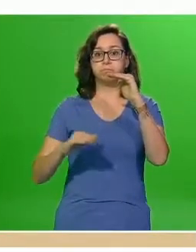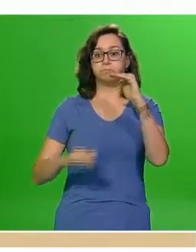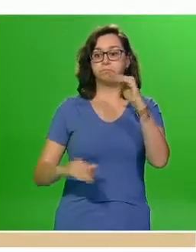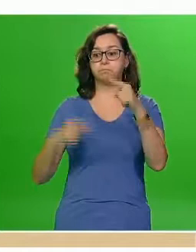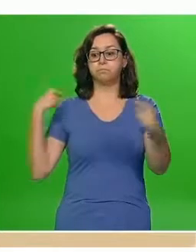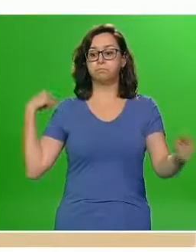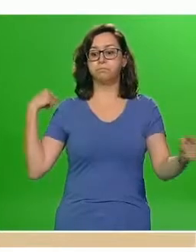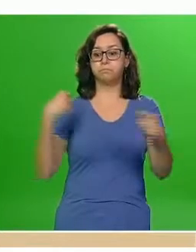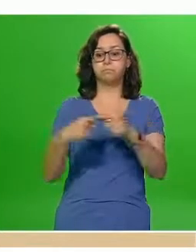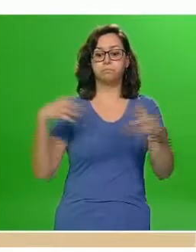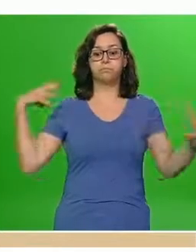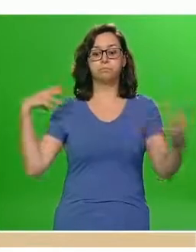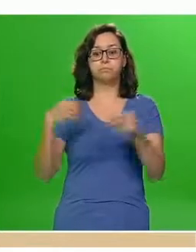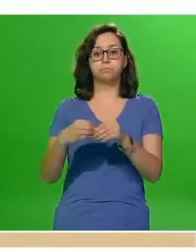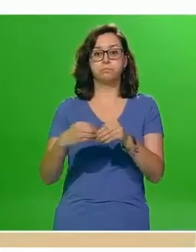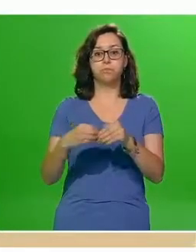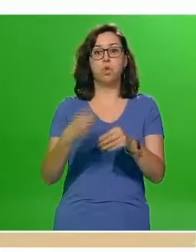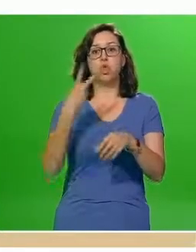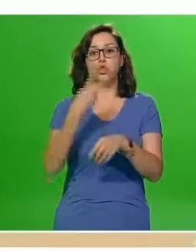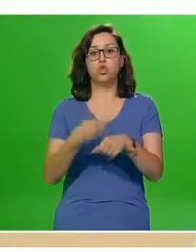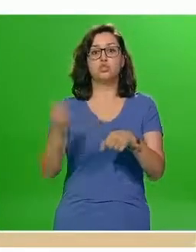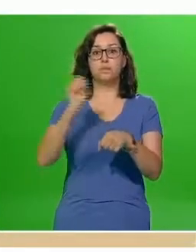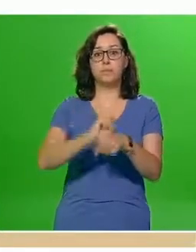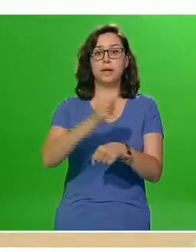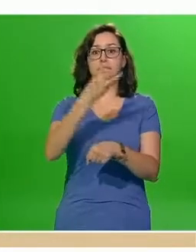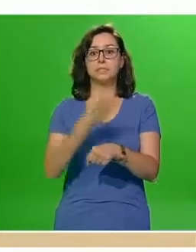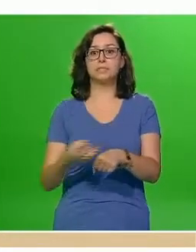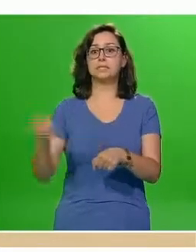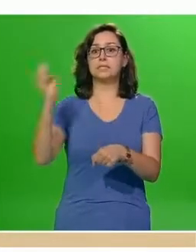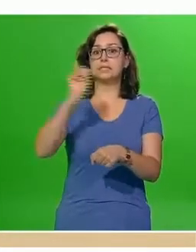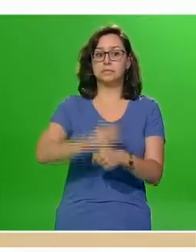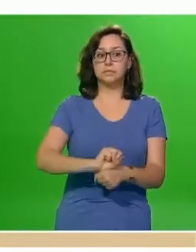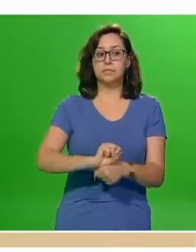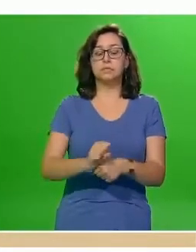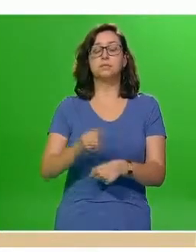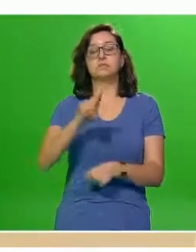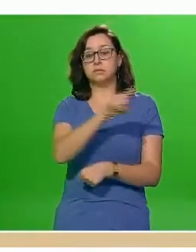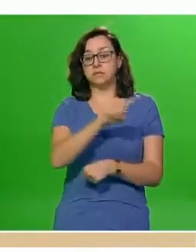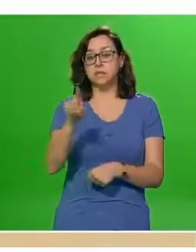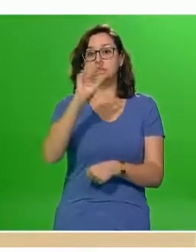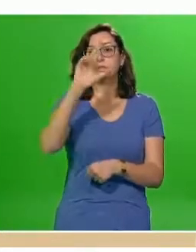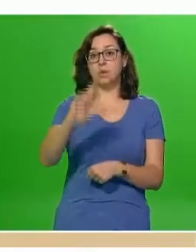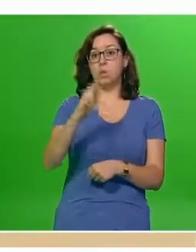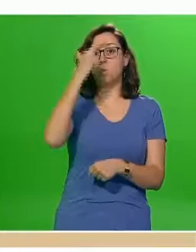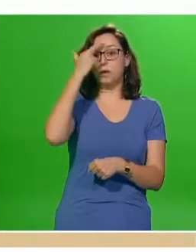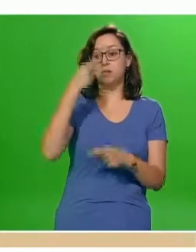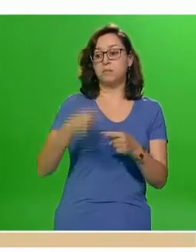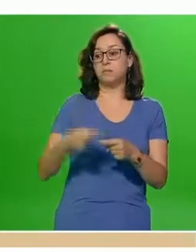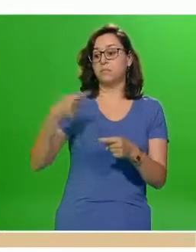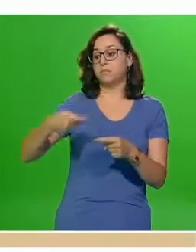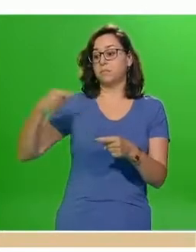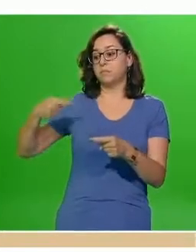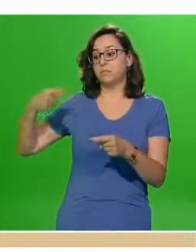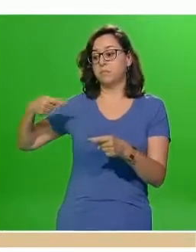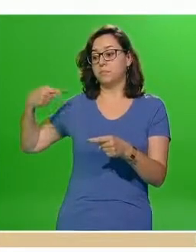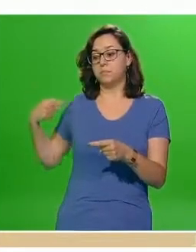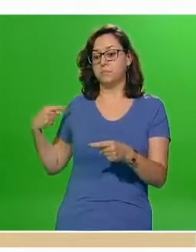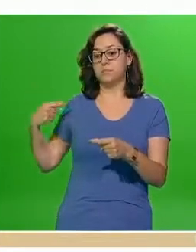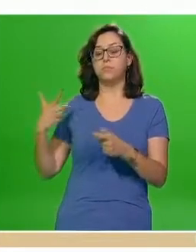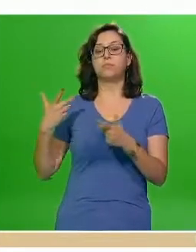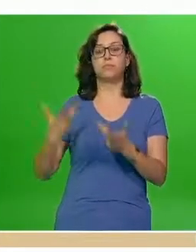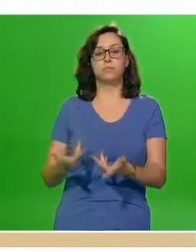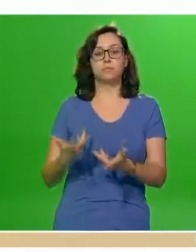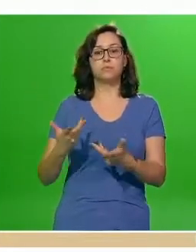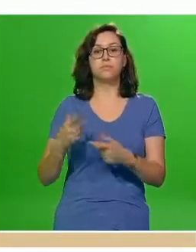últimas, de hace 2 semanas, hace 3 semanas. Recuerden que en la gráfica reflejamos lo de las últimas 2 semanas, no